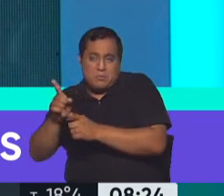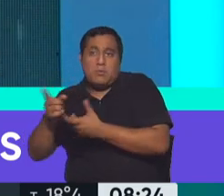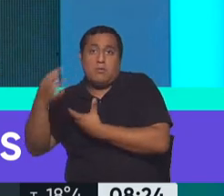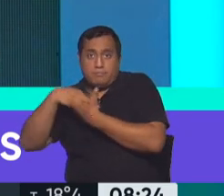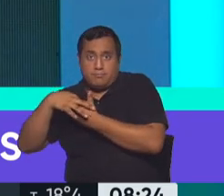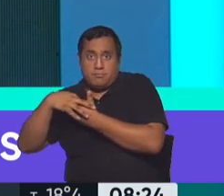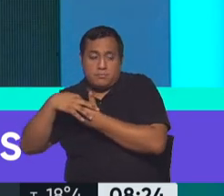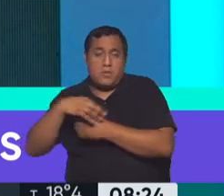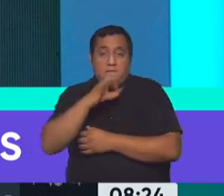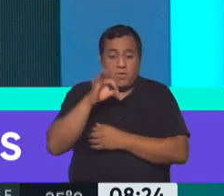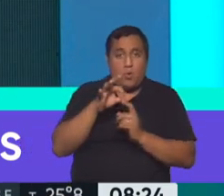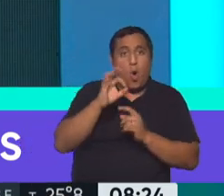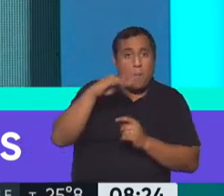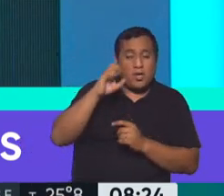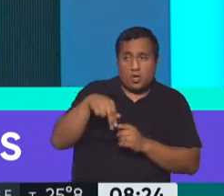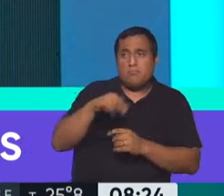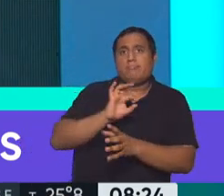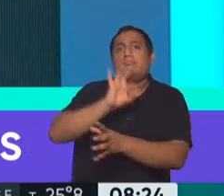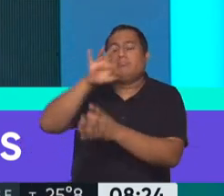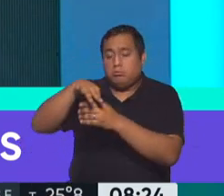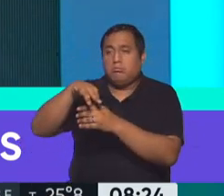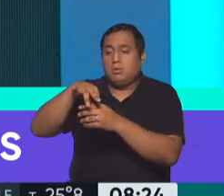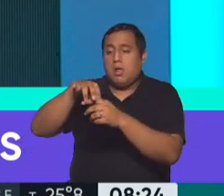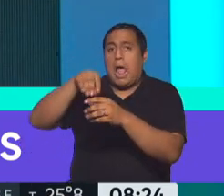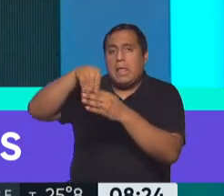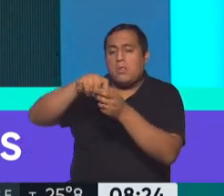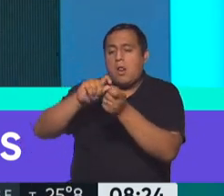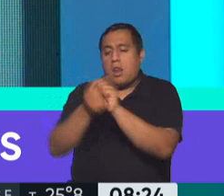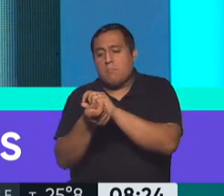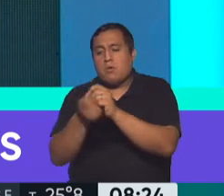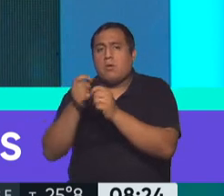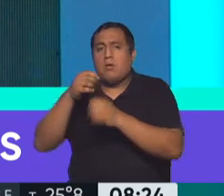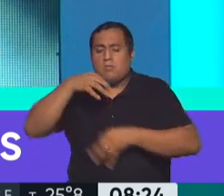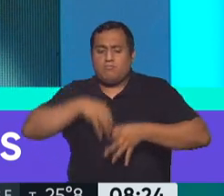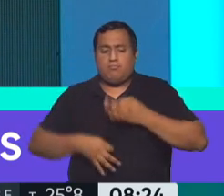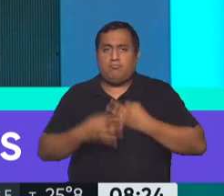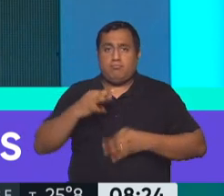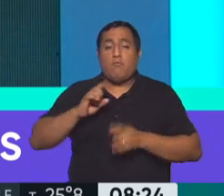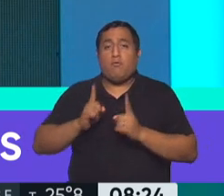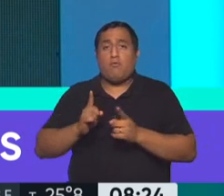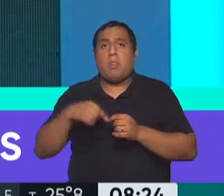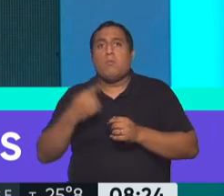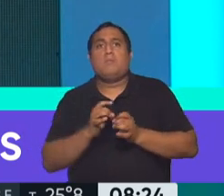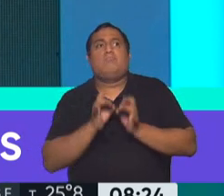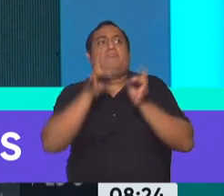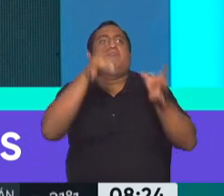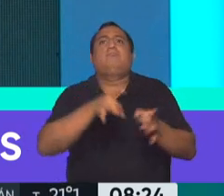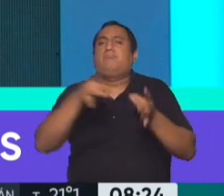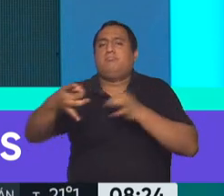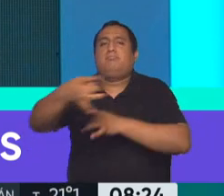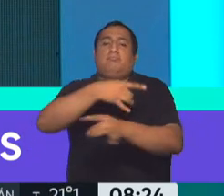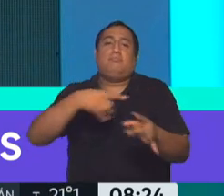inteligente para replicarse para cambiar para poder seguir sobreviviendo en el ser humano pero este para que nosotros no nos